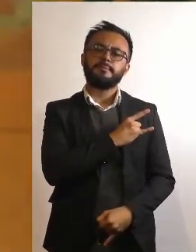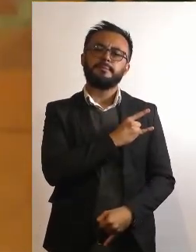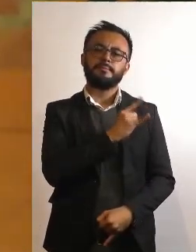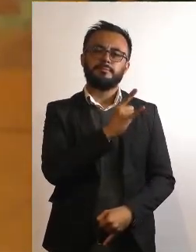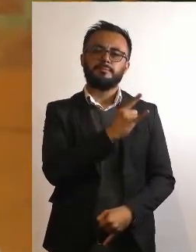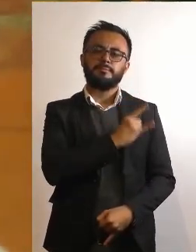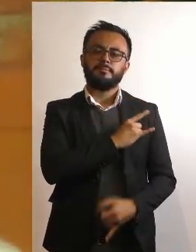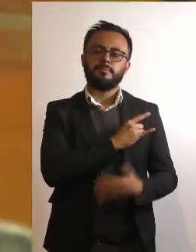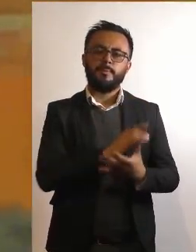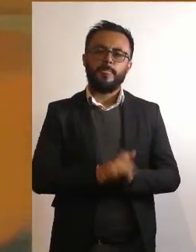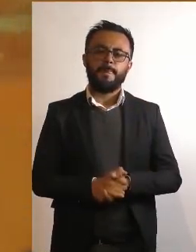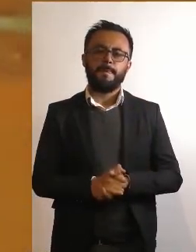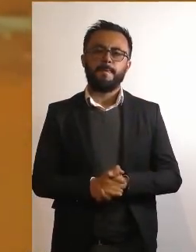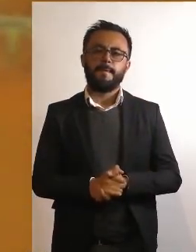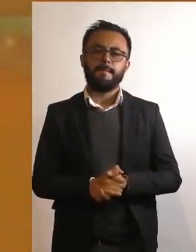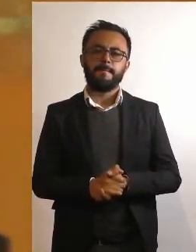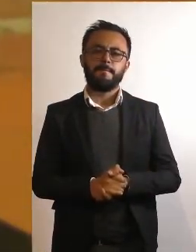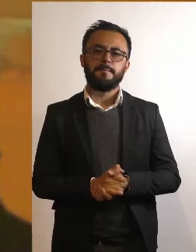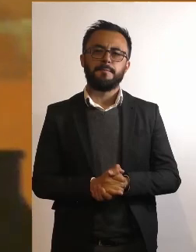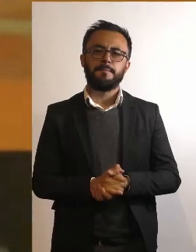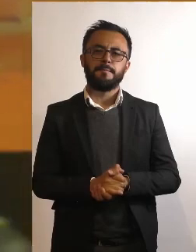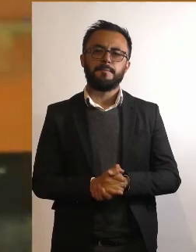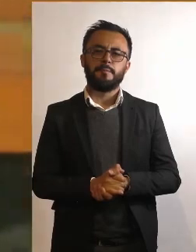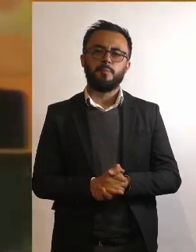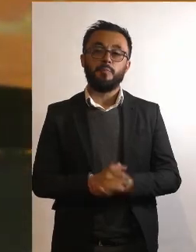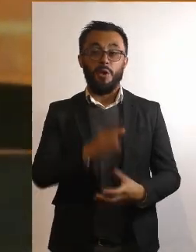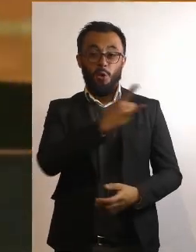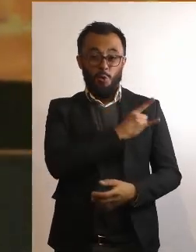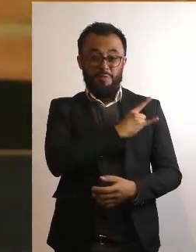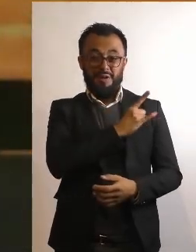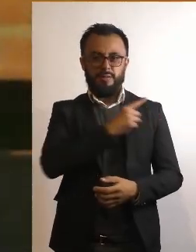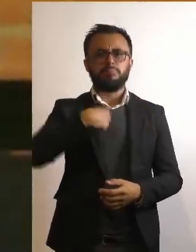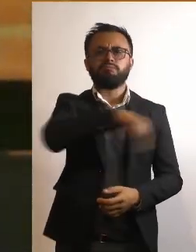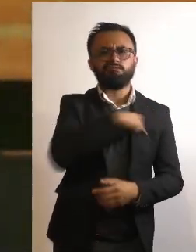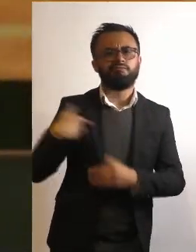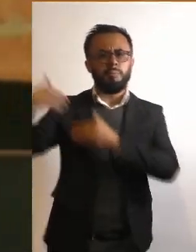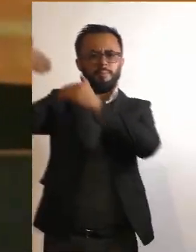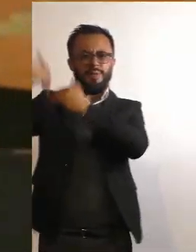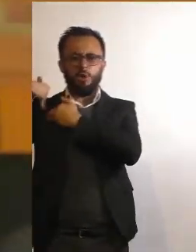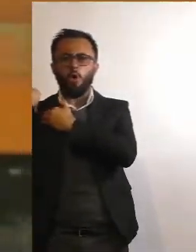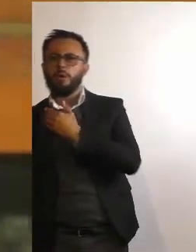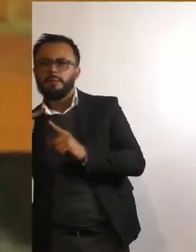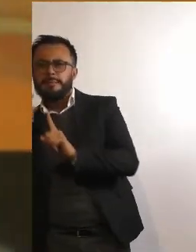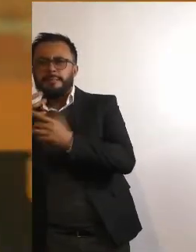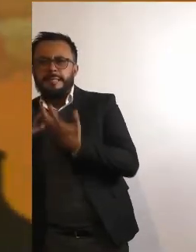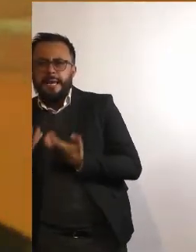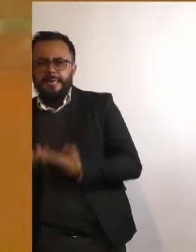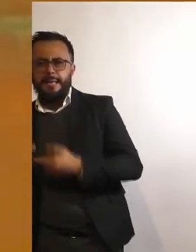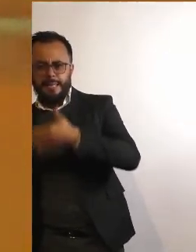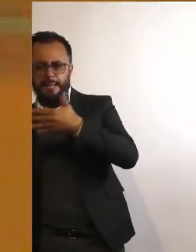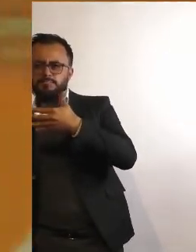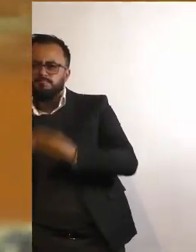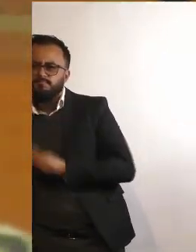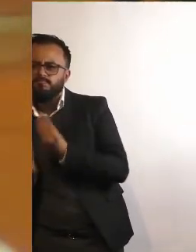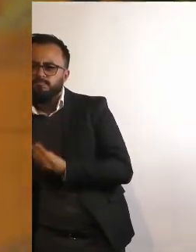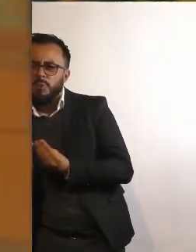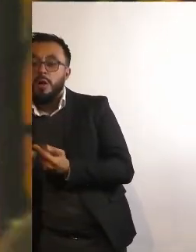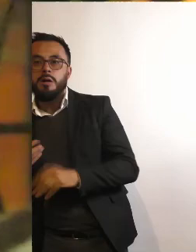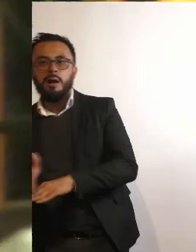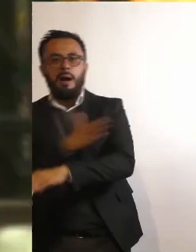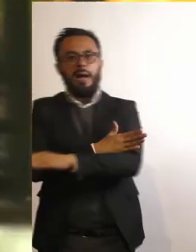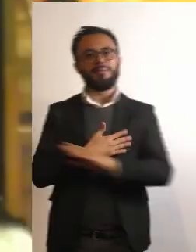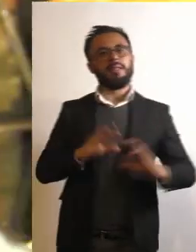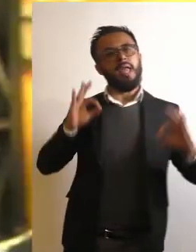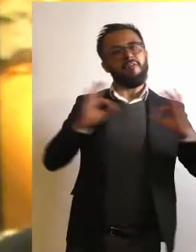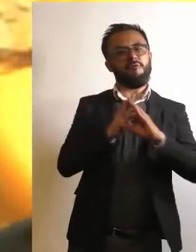misión, su compromiso con la educación, desde el enfoque biopsicosocial y cultural. Y el hecho de que nos hayan recreditado nos reafirma,